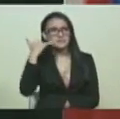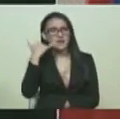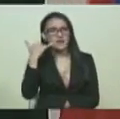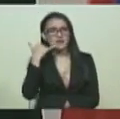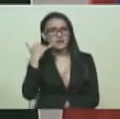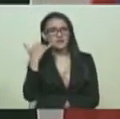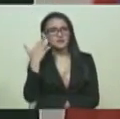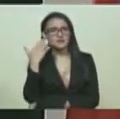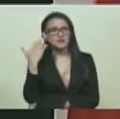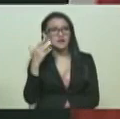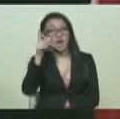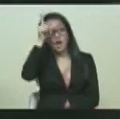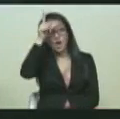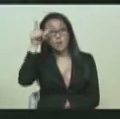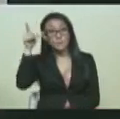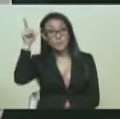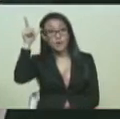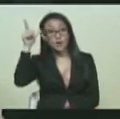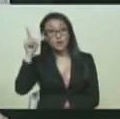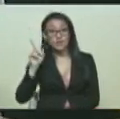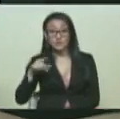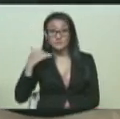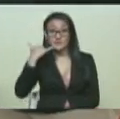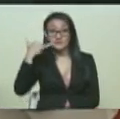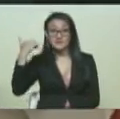con Leopoldo López.